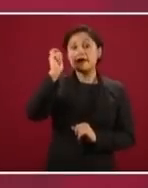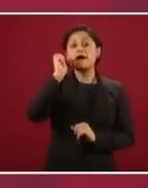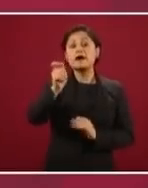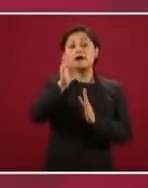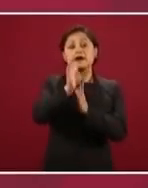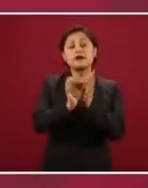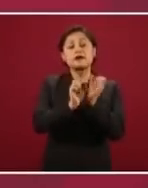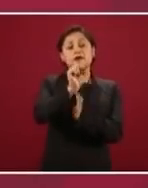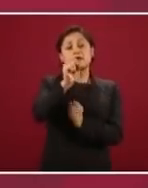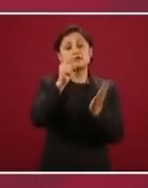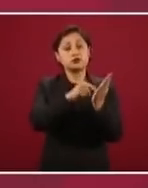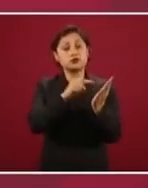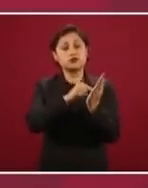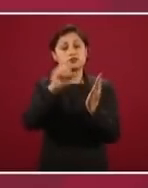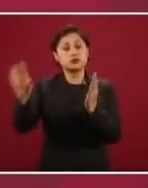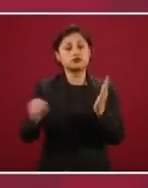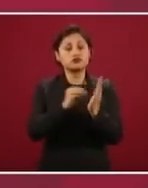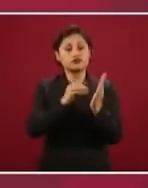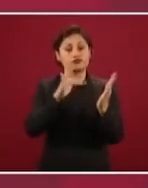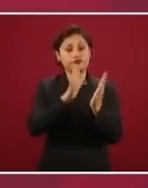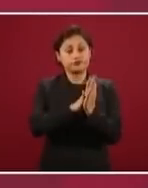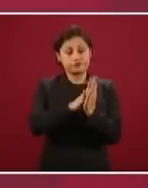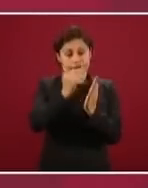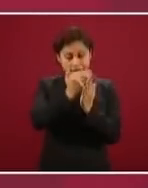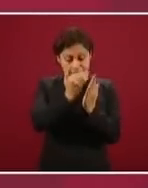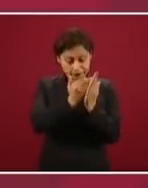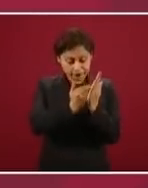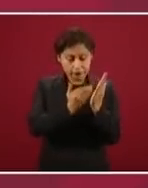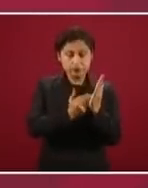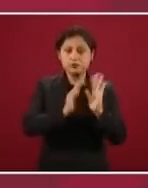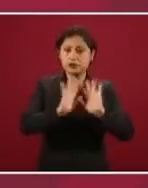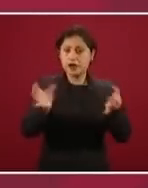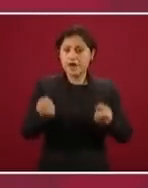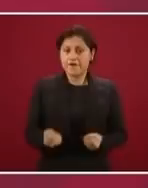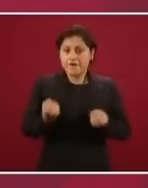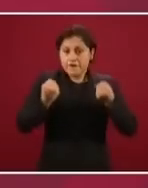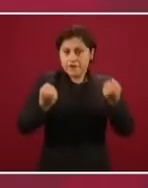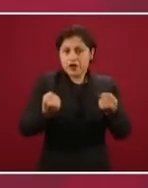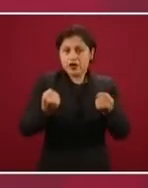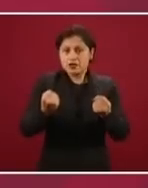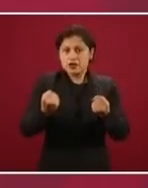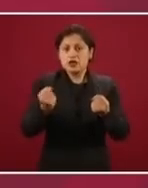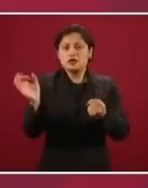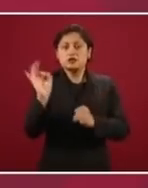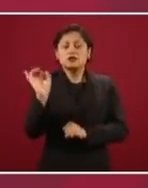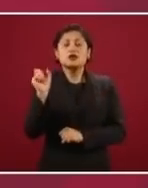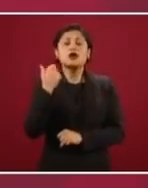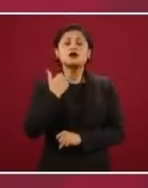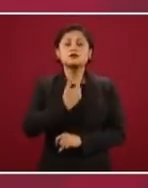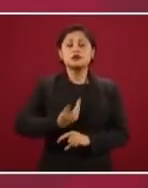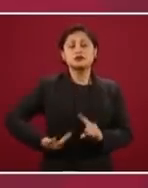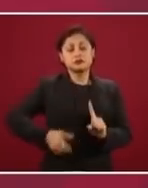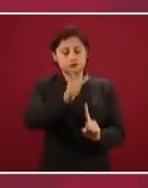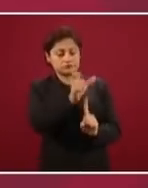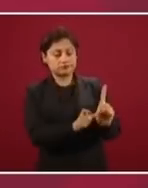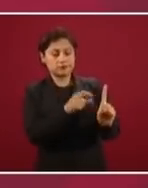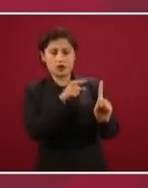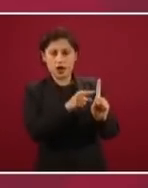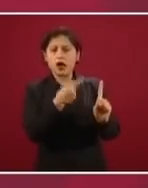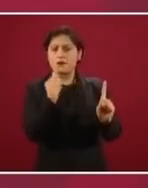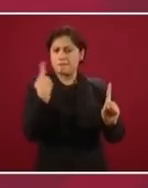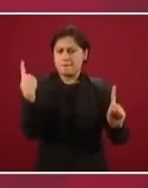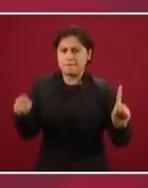a ver elementos para juzgar al presidente como cualquier